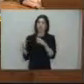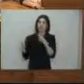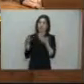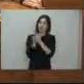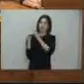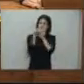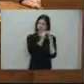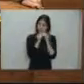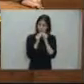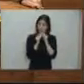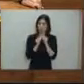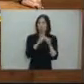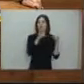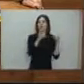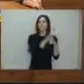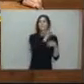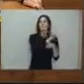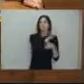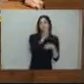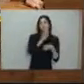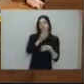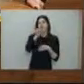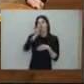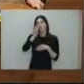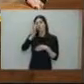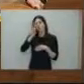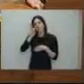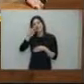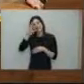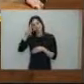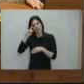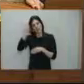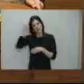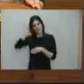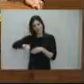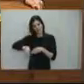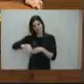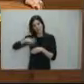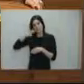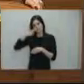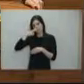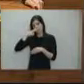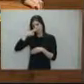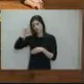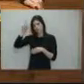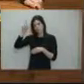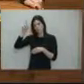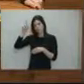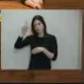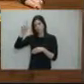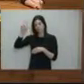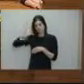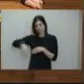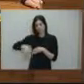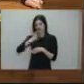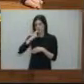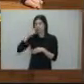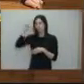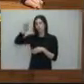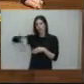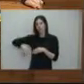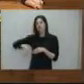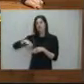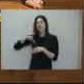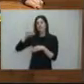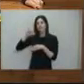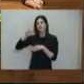de UPyD, del partido del señor Álvarez Cascos y del partido de Izquierda Unida. Creemos que se perdió una